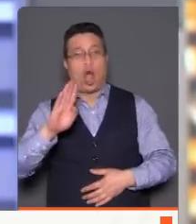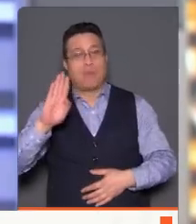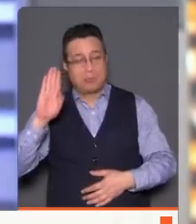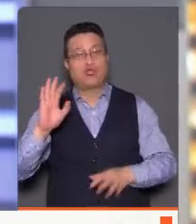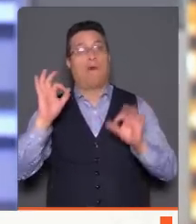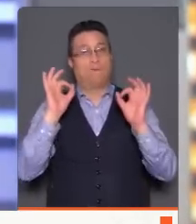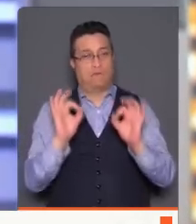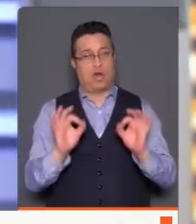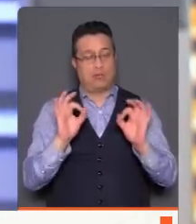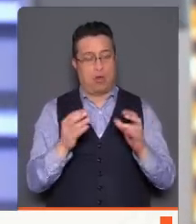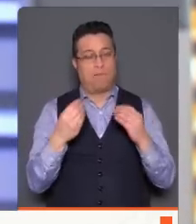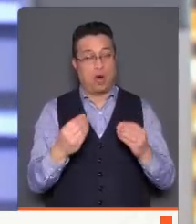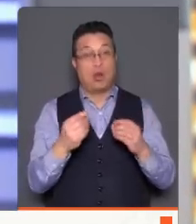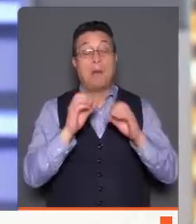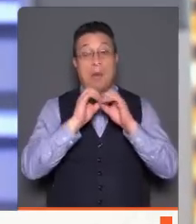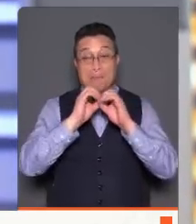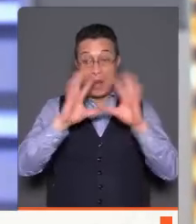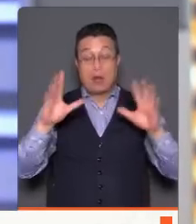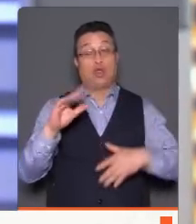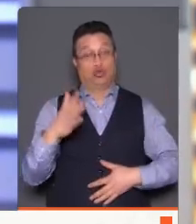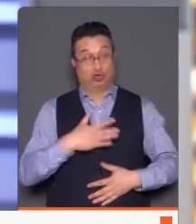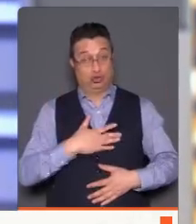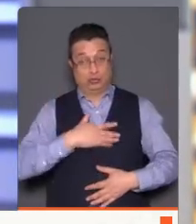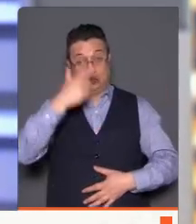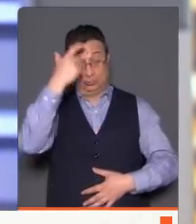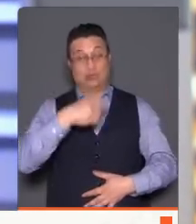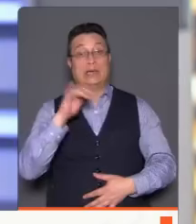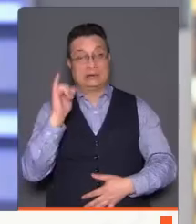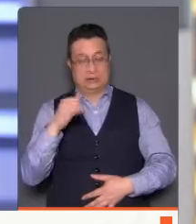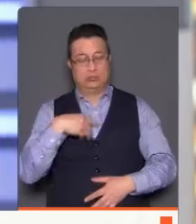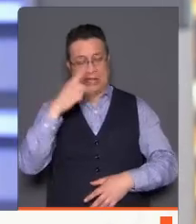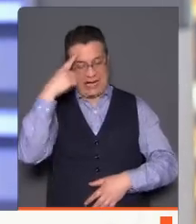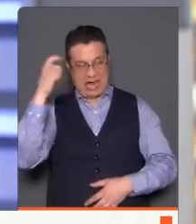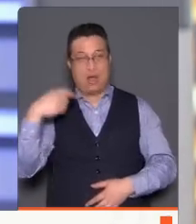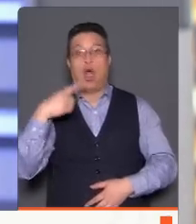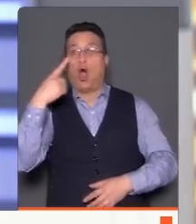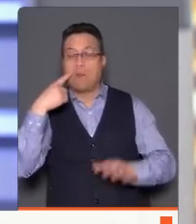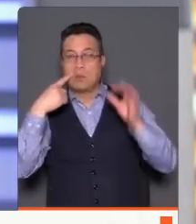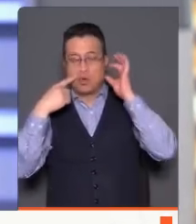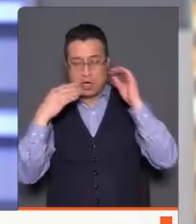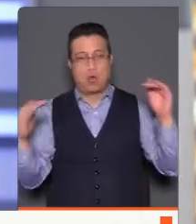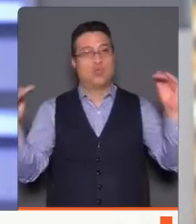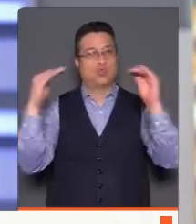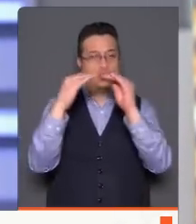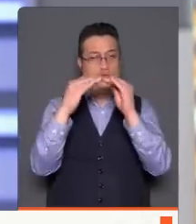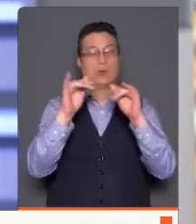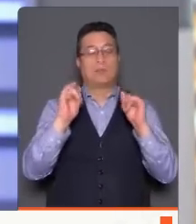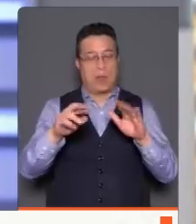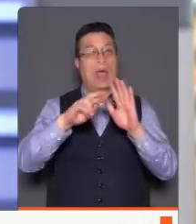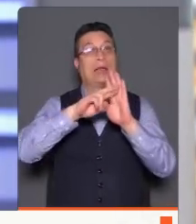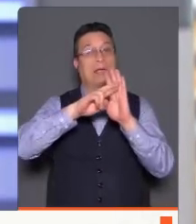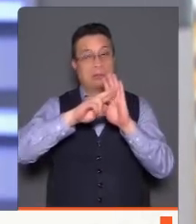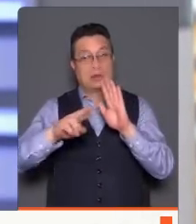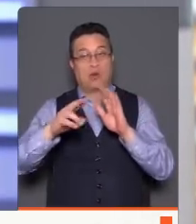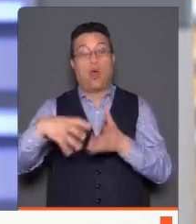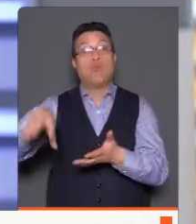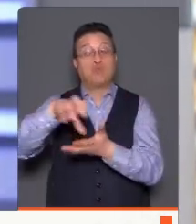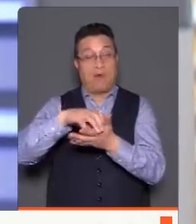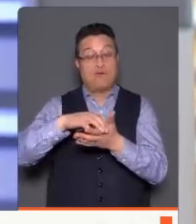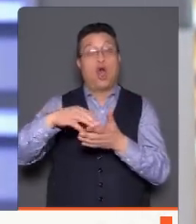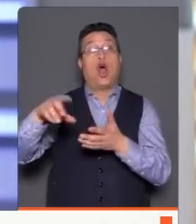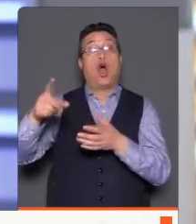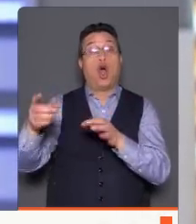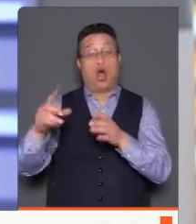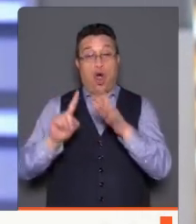son más explícitos, por lo menos por mi parte, yo sí creo en la paridad, sí creo que tiene que haber, por ejemplo, representación de los pueblos originarios en el